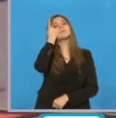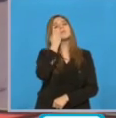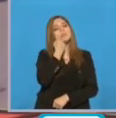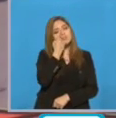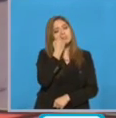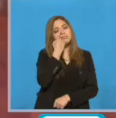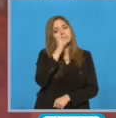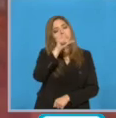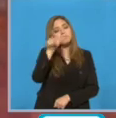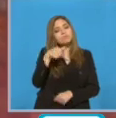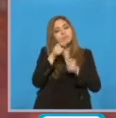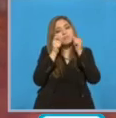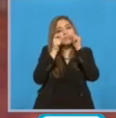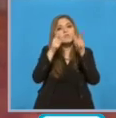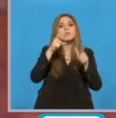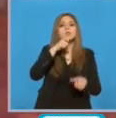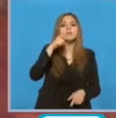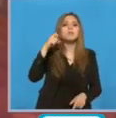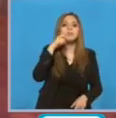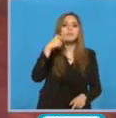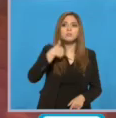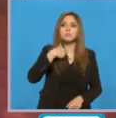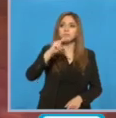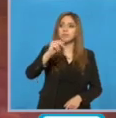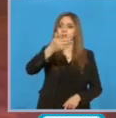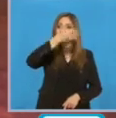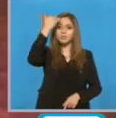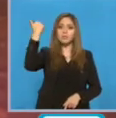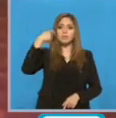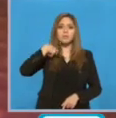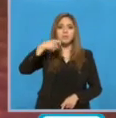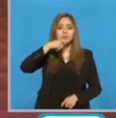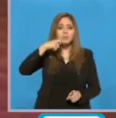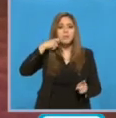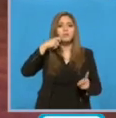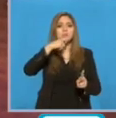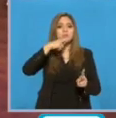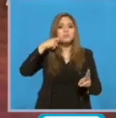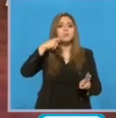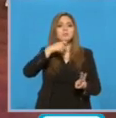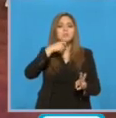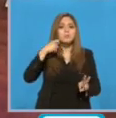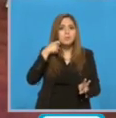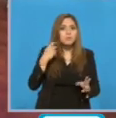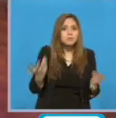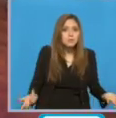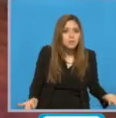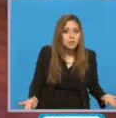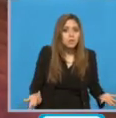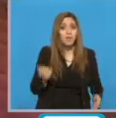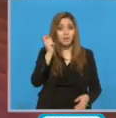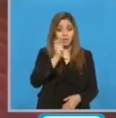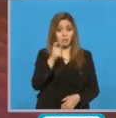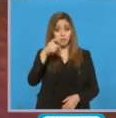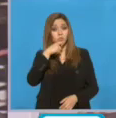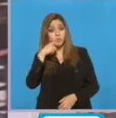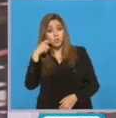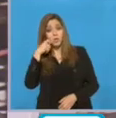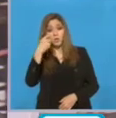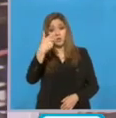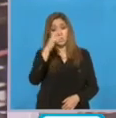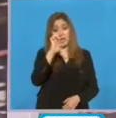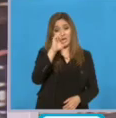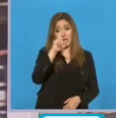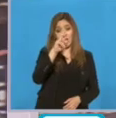persona no se da claro, cuenta Irene. de que está teniendo relaciones sexuales. No está asociado incluso a sueños eróticos, no